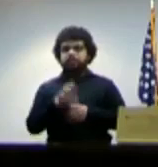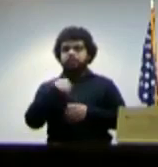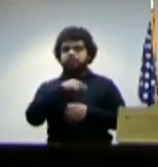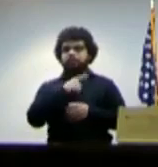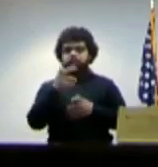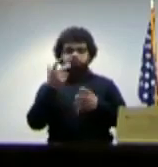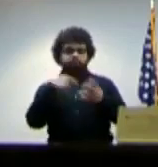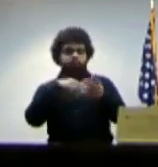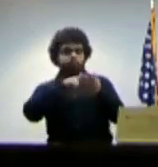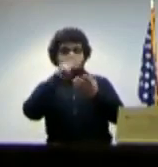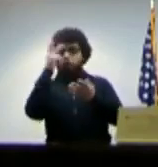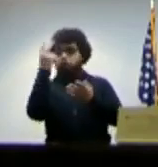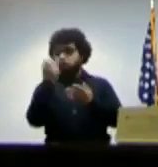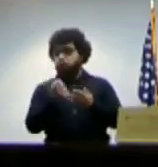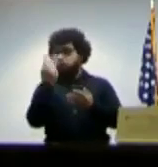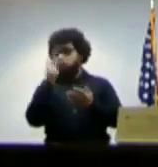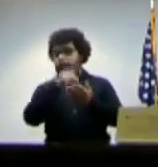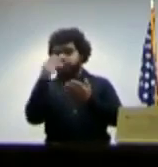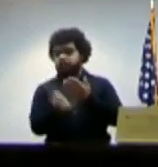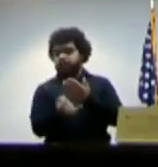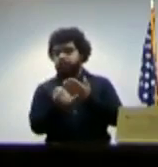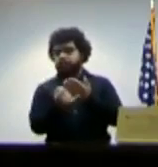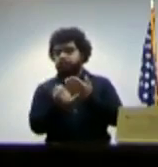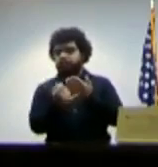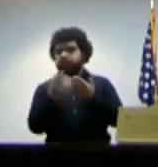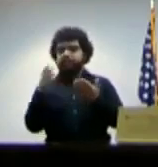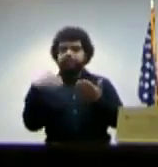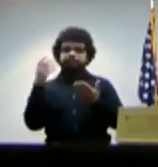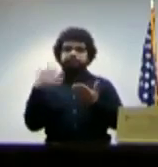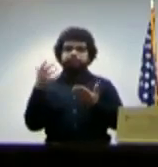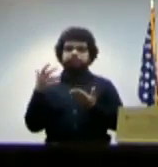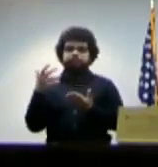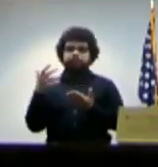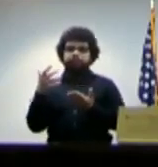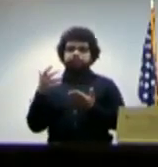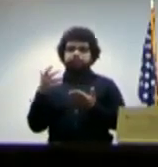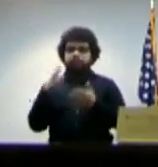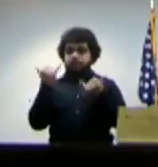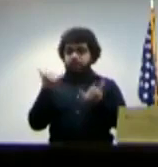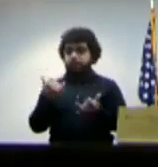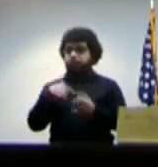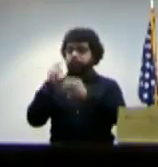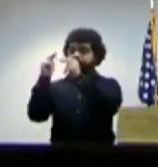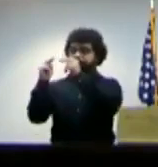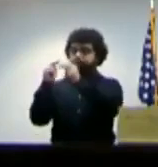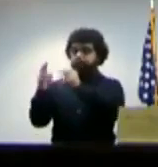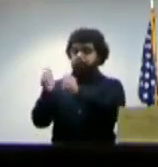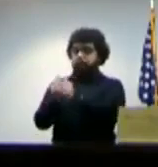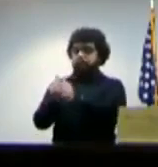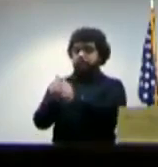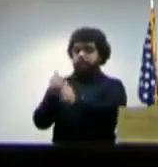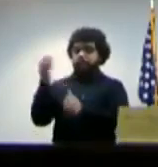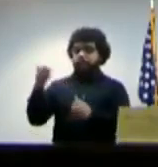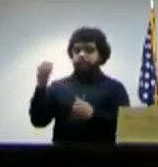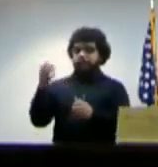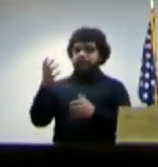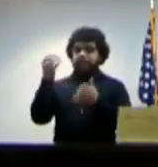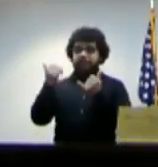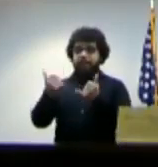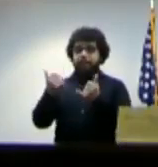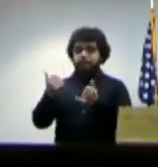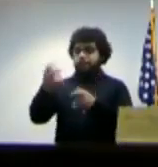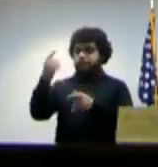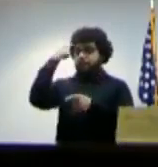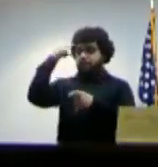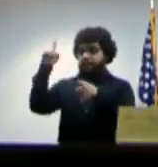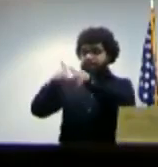dos proyectos que están, vamos a decir de esta manera, que fueron rechazados por el negociado, son dos proyectos que no están alineados